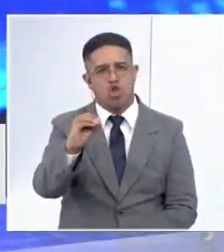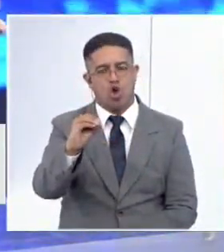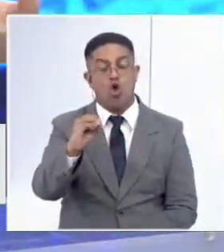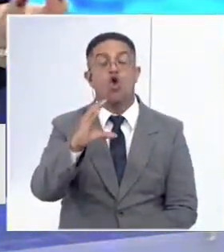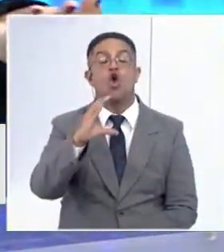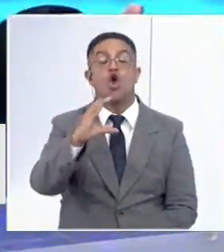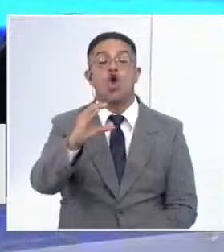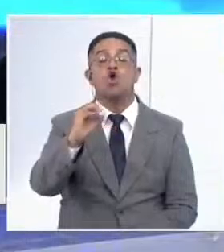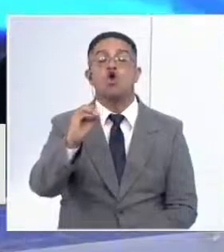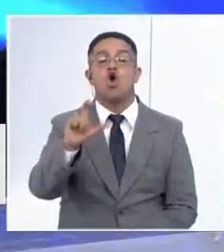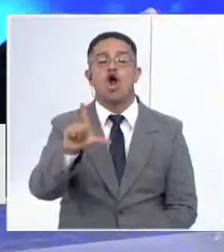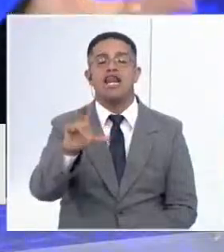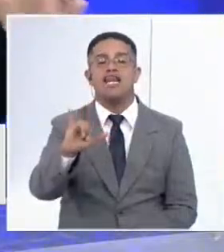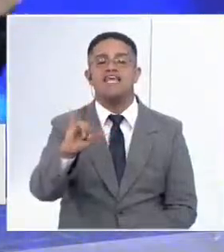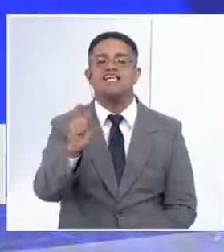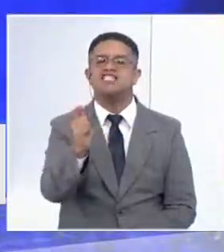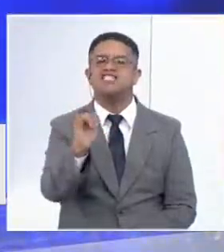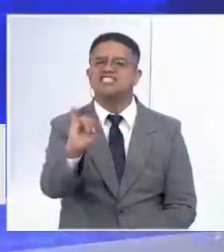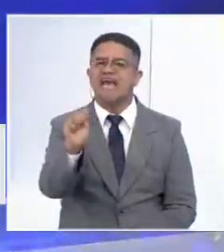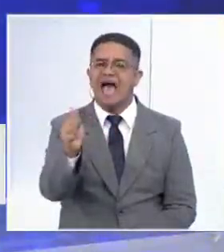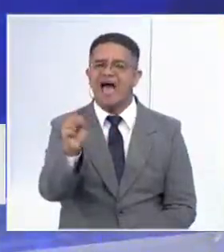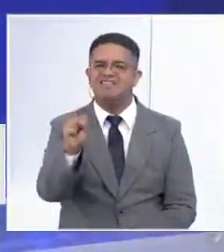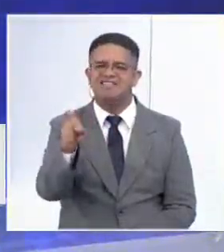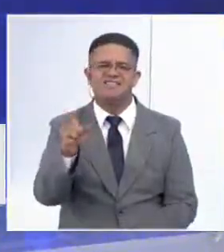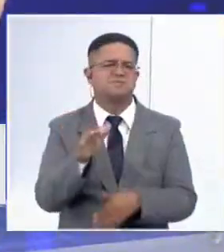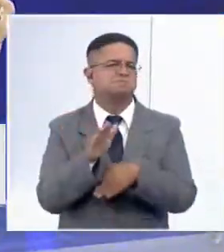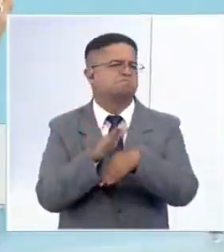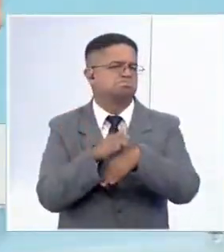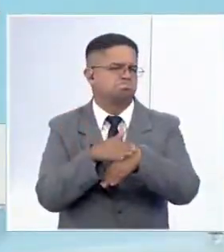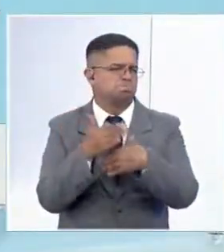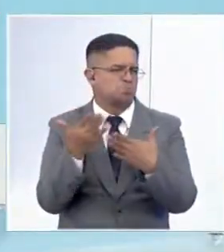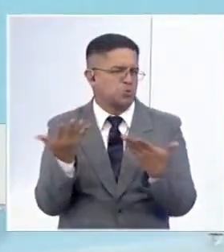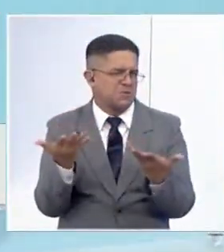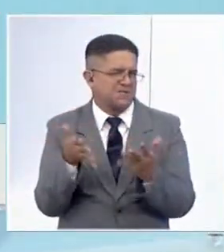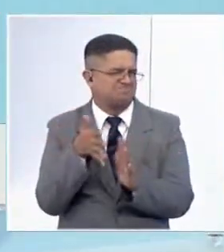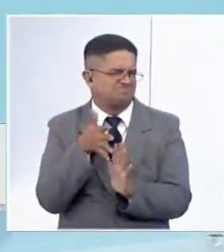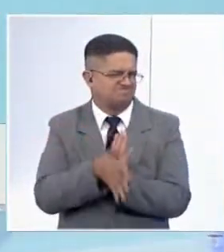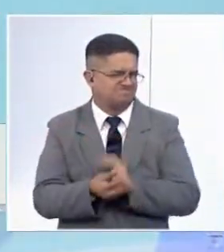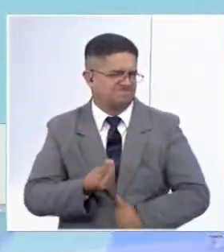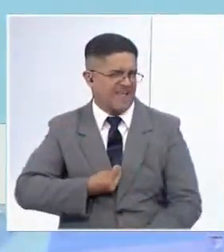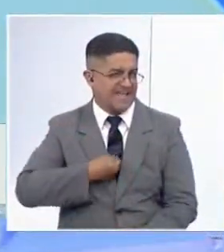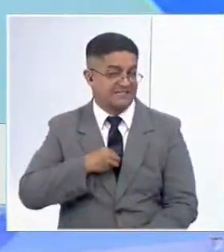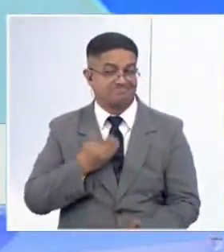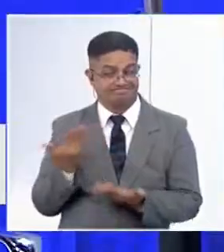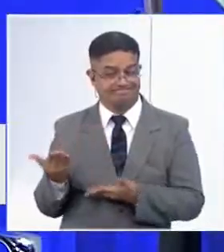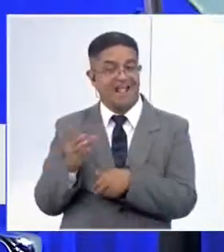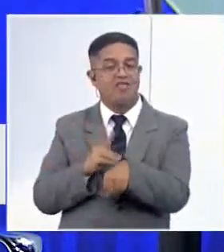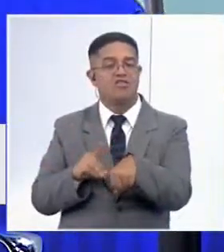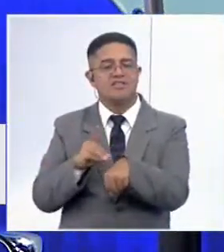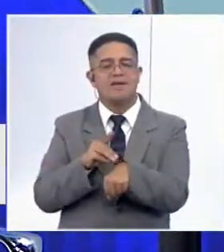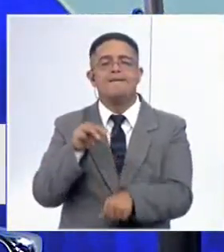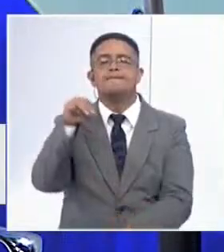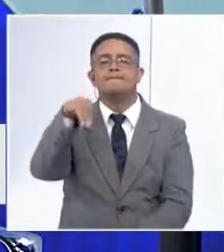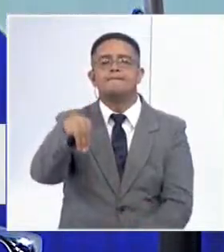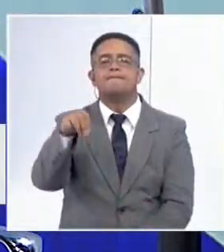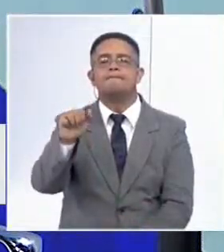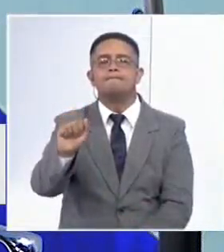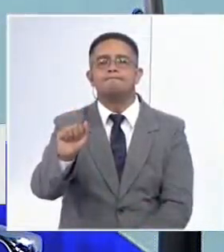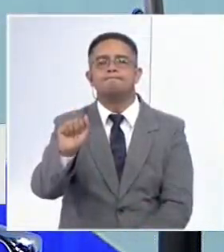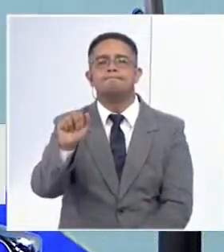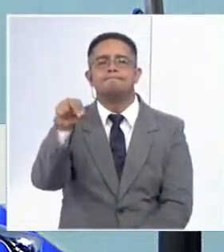que las mujeres somos más propensas a ello. Vamos a ver por qué y de qué se trata. Justamente Víctor Manrique nos acompaña el día de hoy,